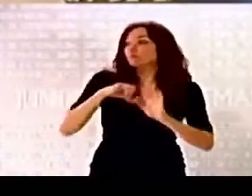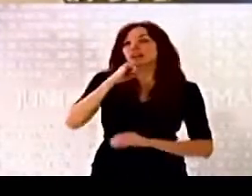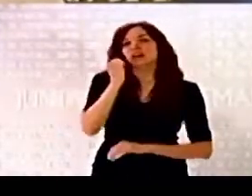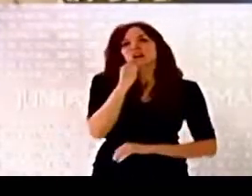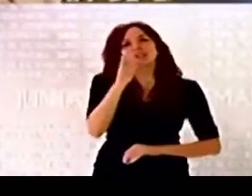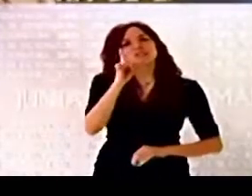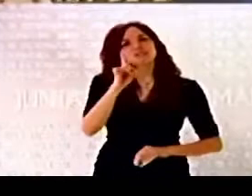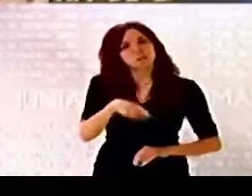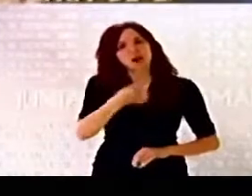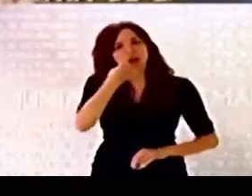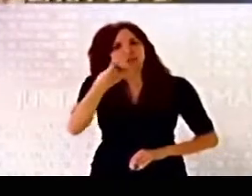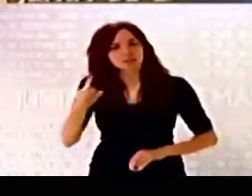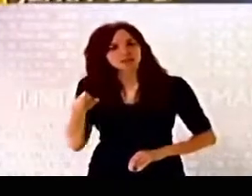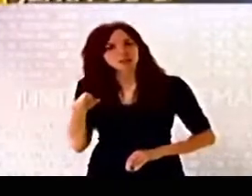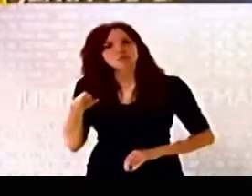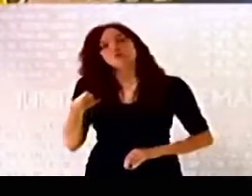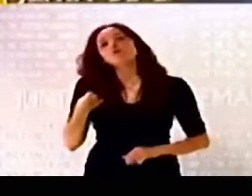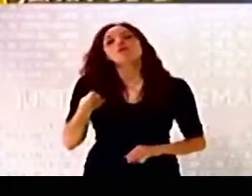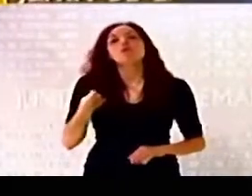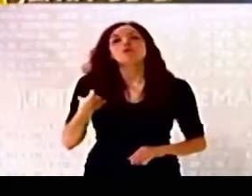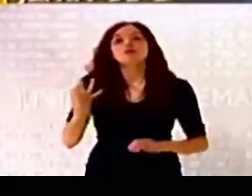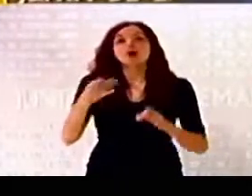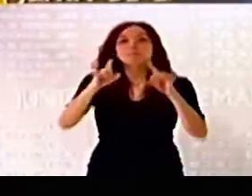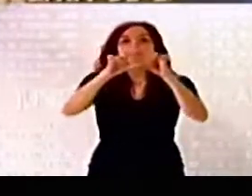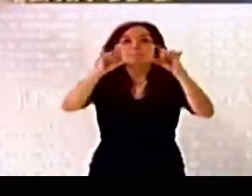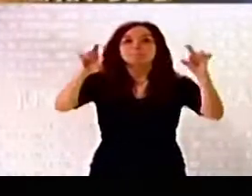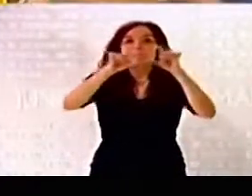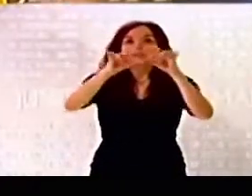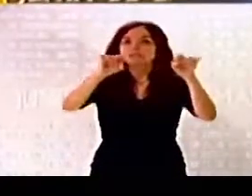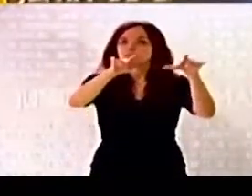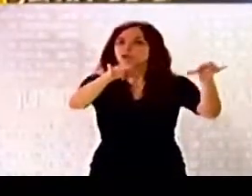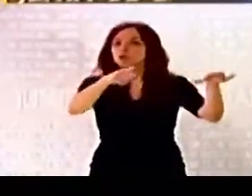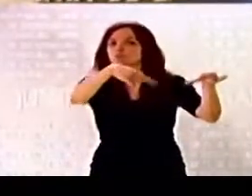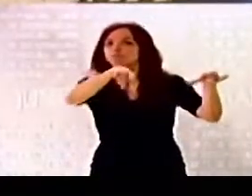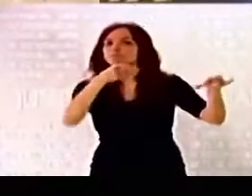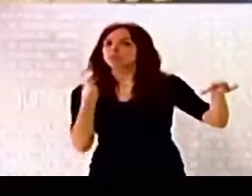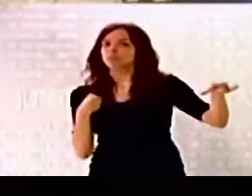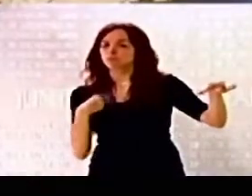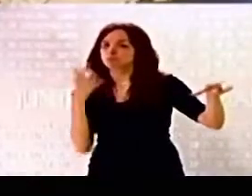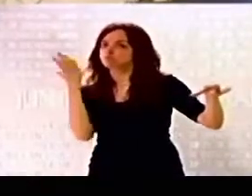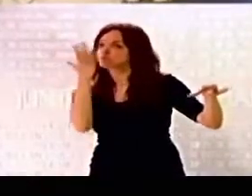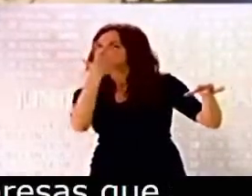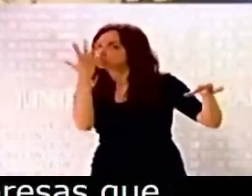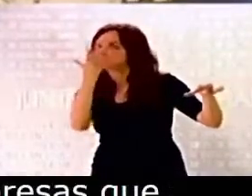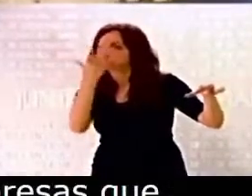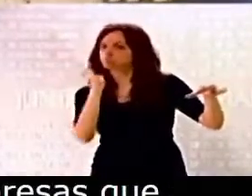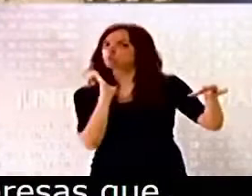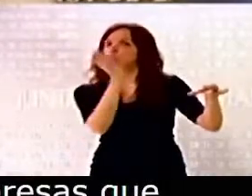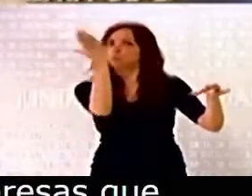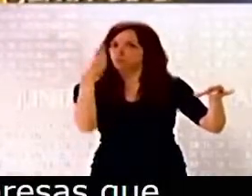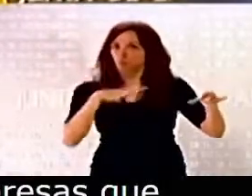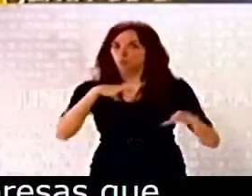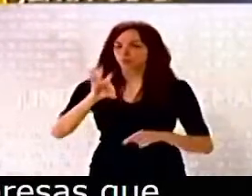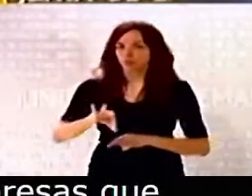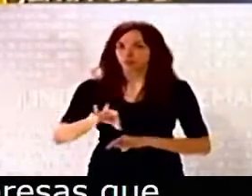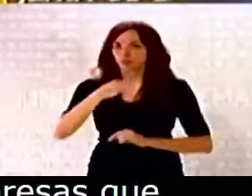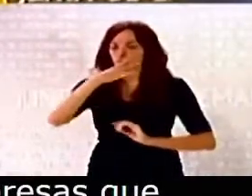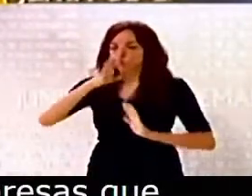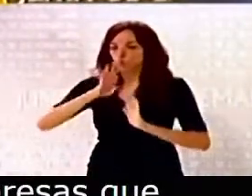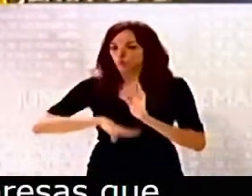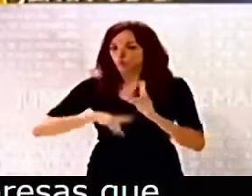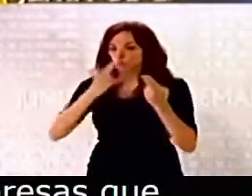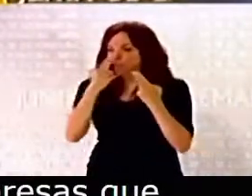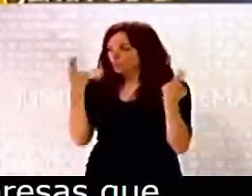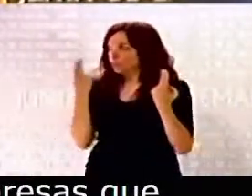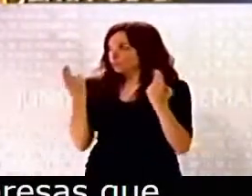el año pasado de las empresas del sector que entendían como una amenaza este programa público que la Junta de Extremadura ponía en